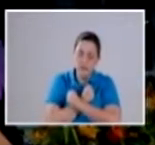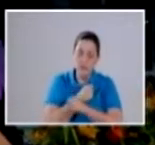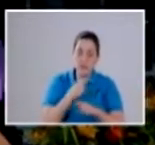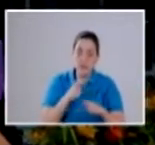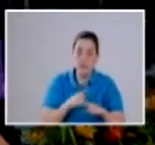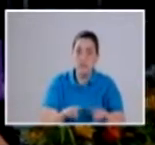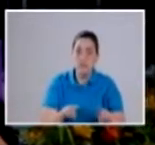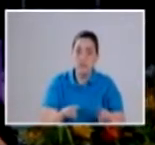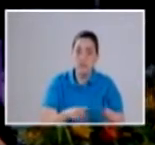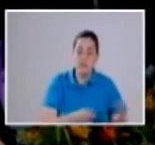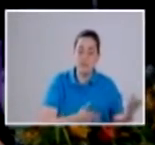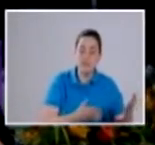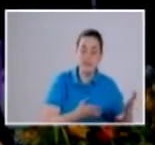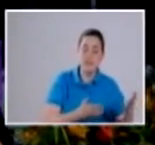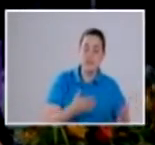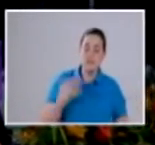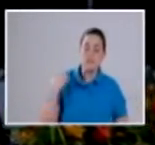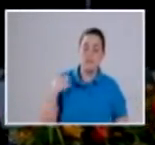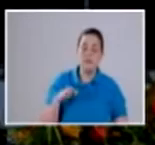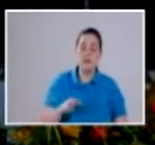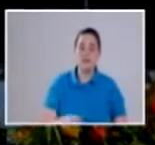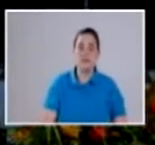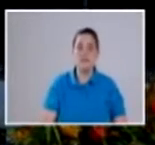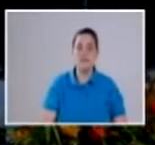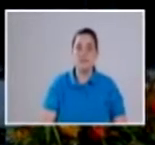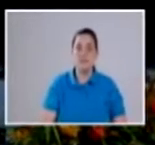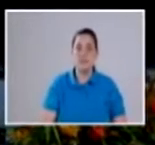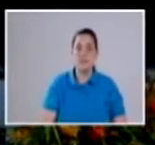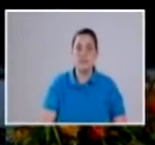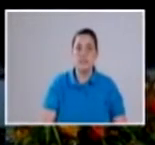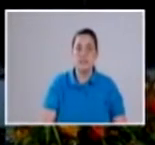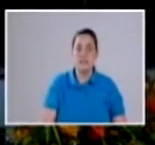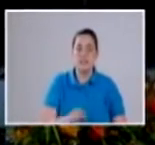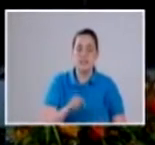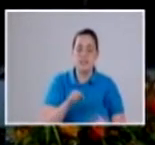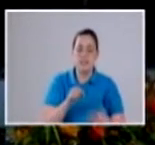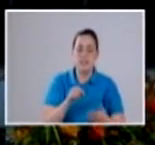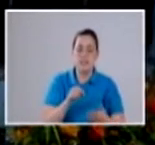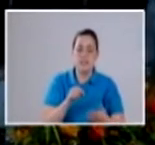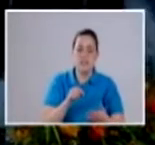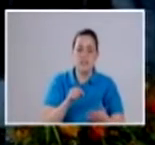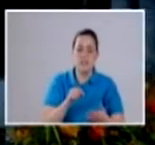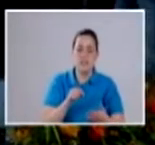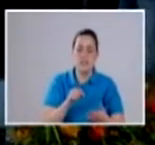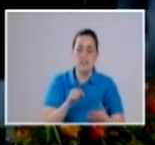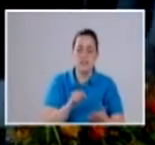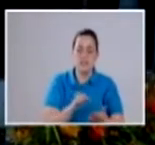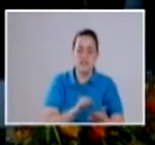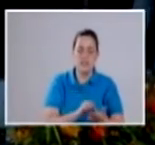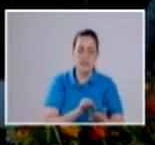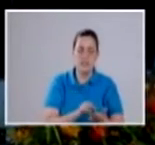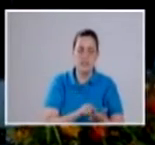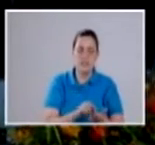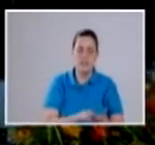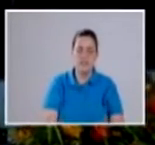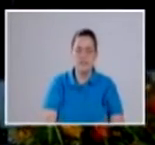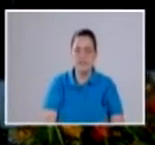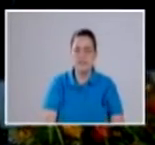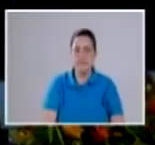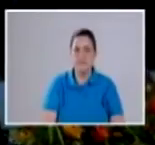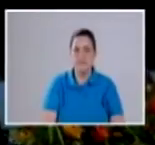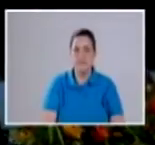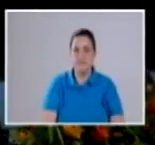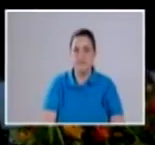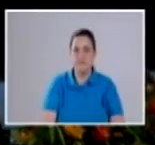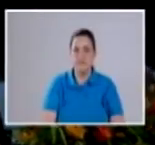pero nos han servido para evaluar nuestro amor por ti también y nuestra decisión. Sabemos que ha sido tan bueno que